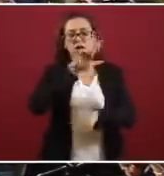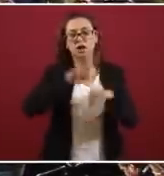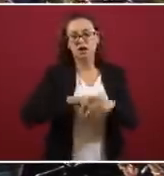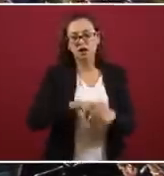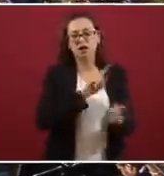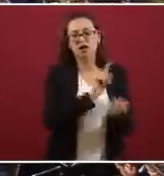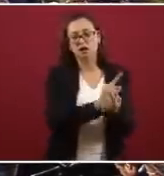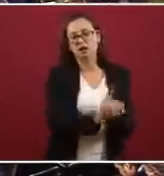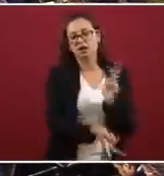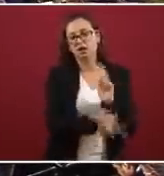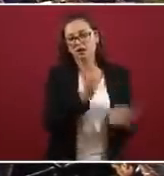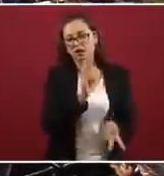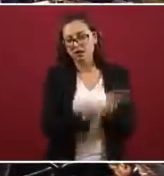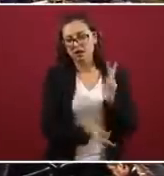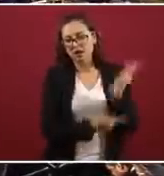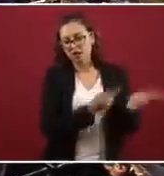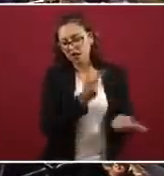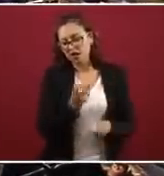también